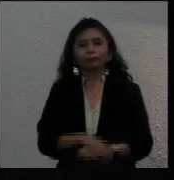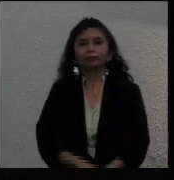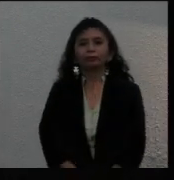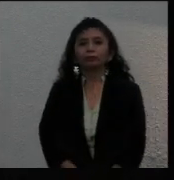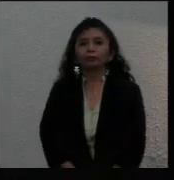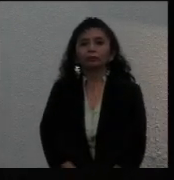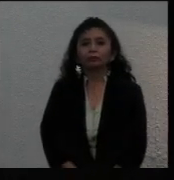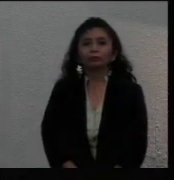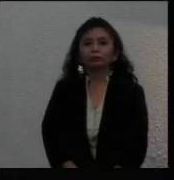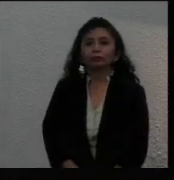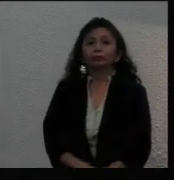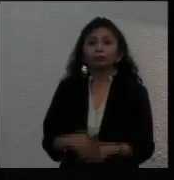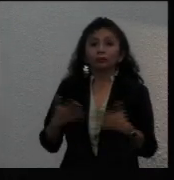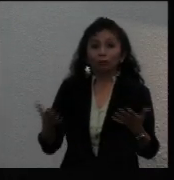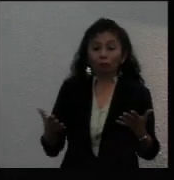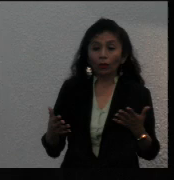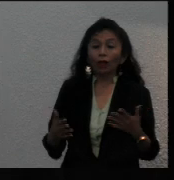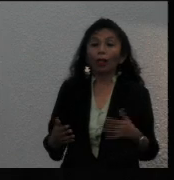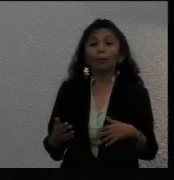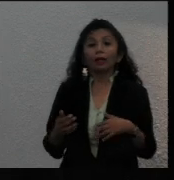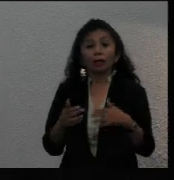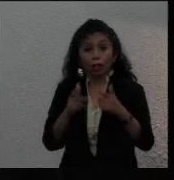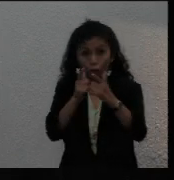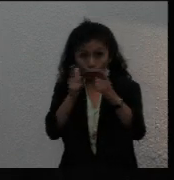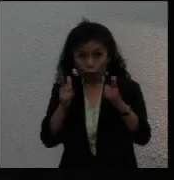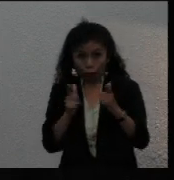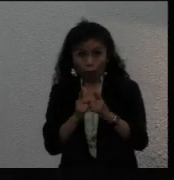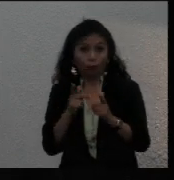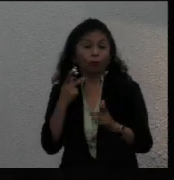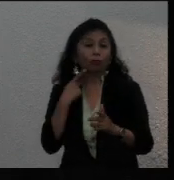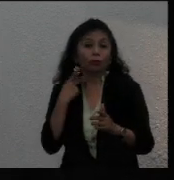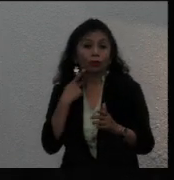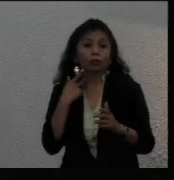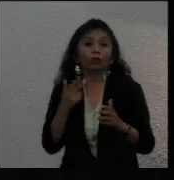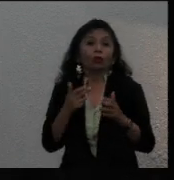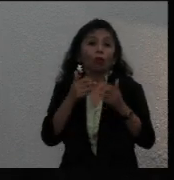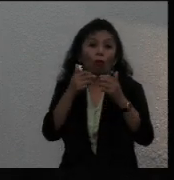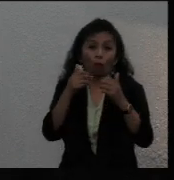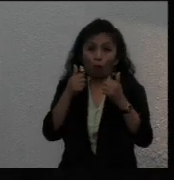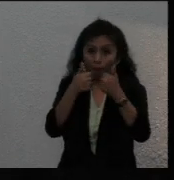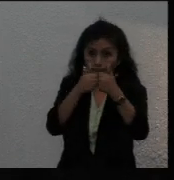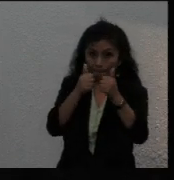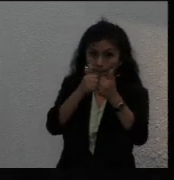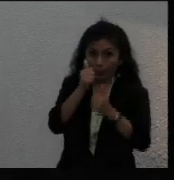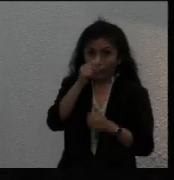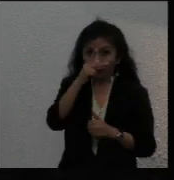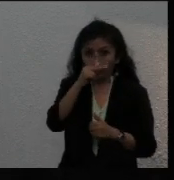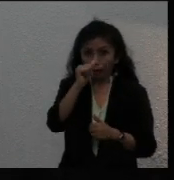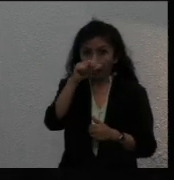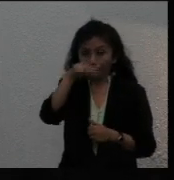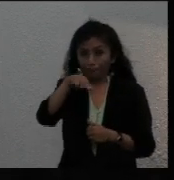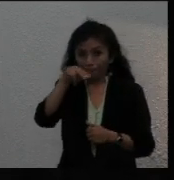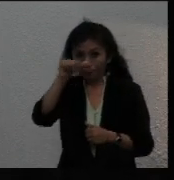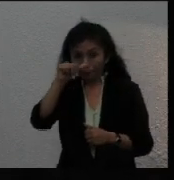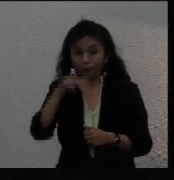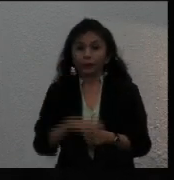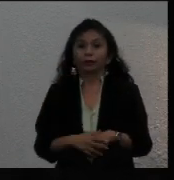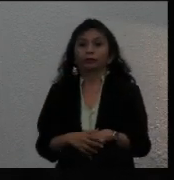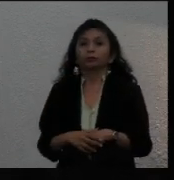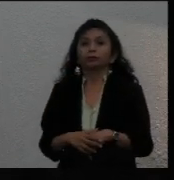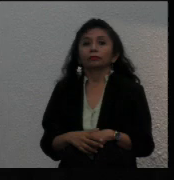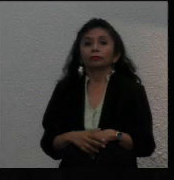El Grupo Legislativo del Partido Acción Nacional en Quintana Roo, que integramos la diputada Reina Ley de Tamayo